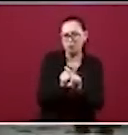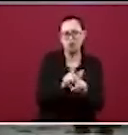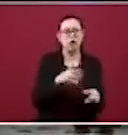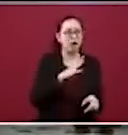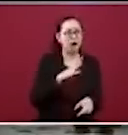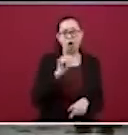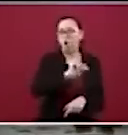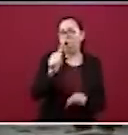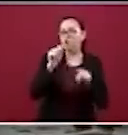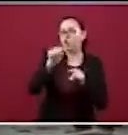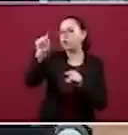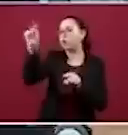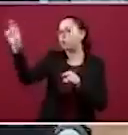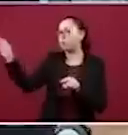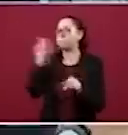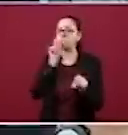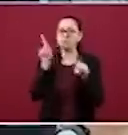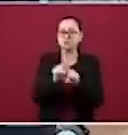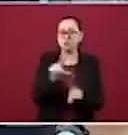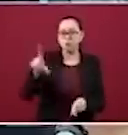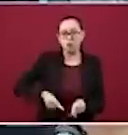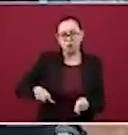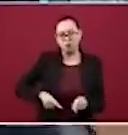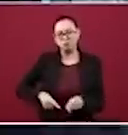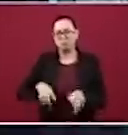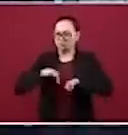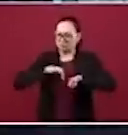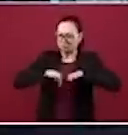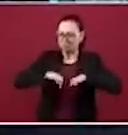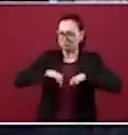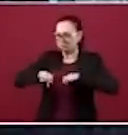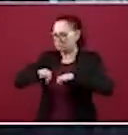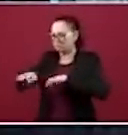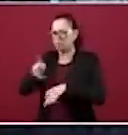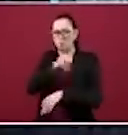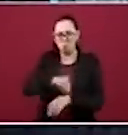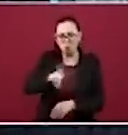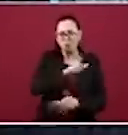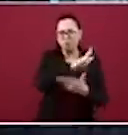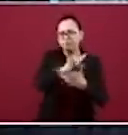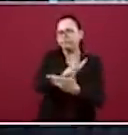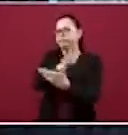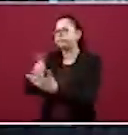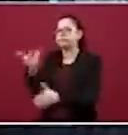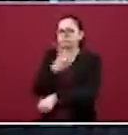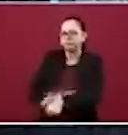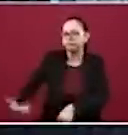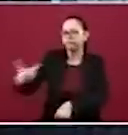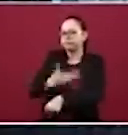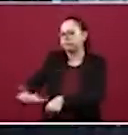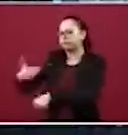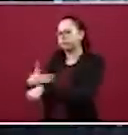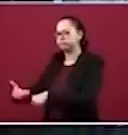de funcionarios de su gobierno que haciendo esta labor de ir pueblo por pueblo gestionando algunas